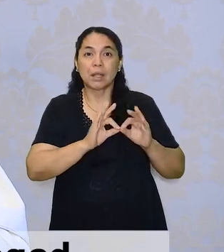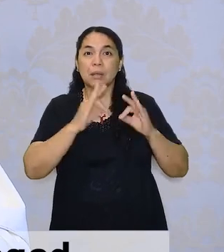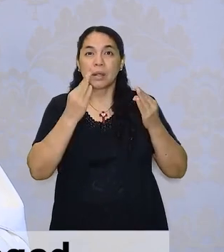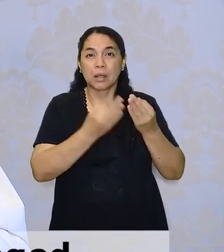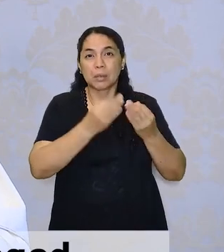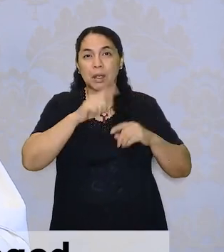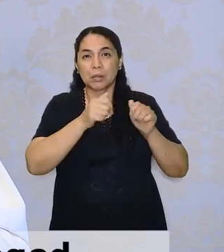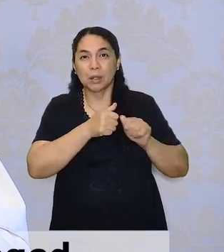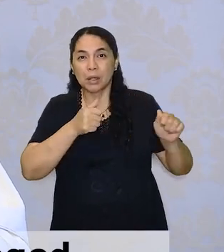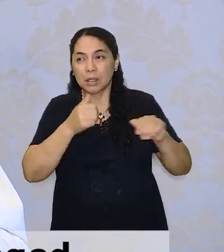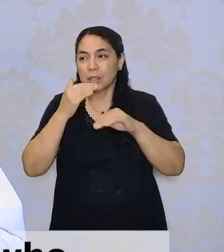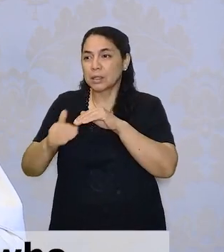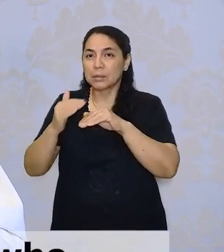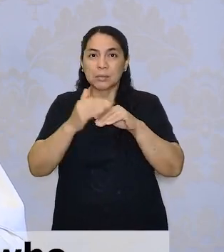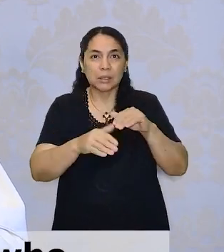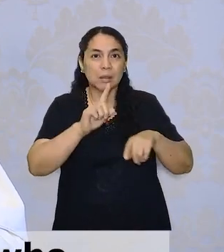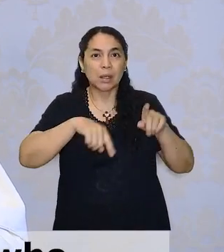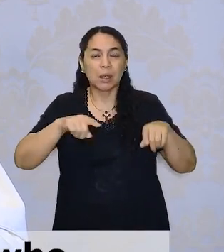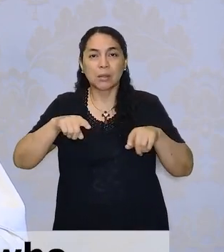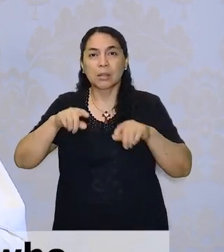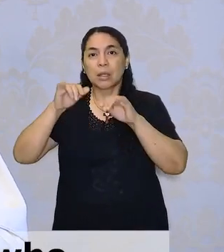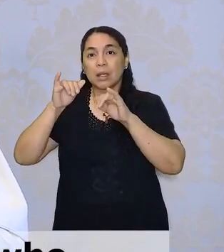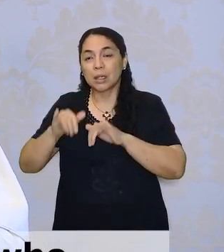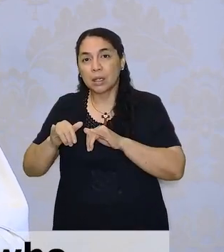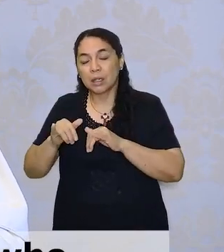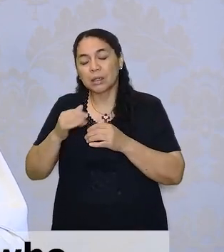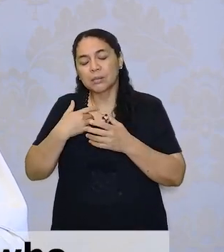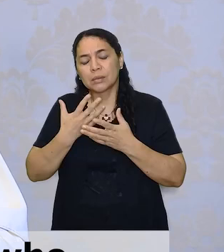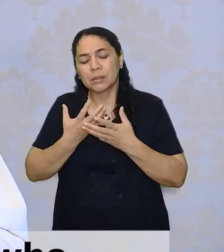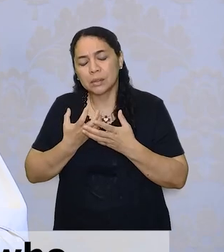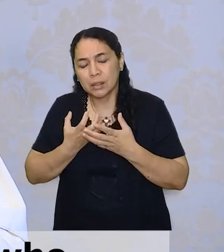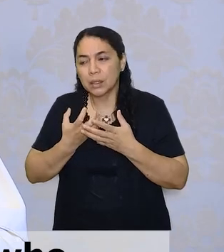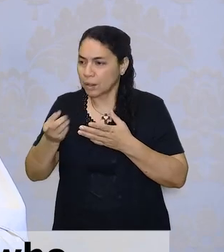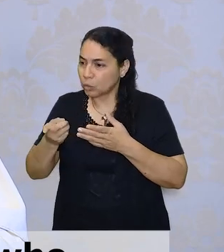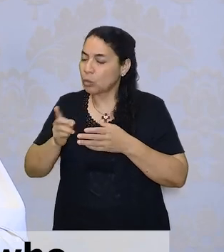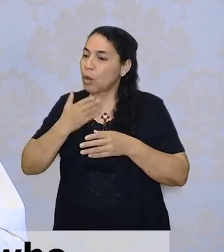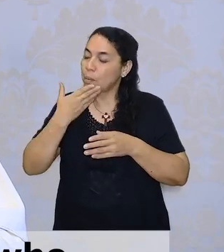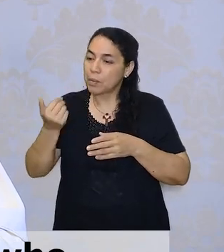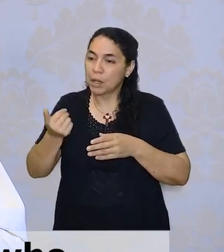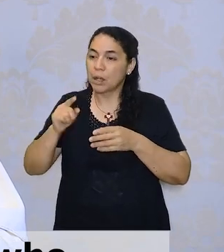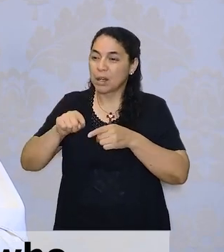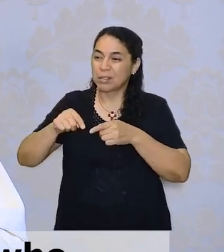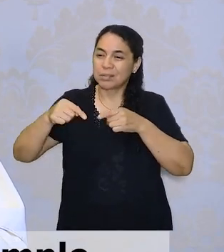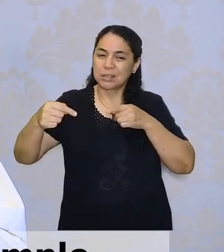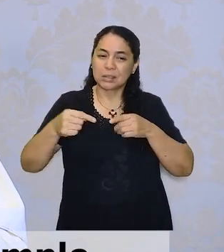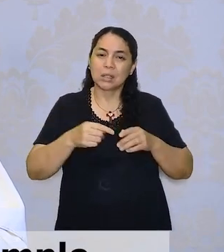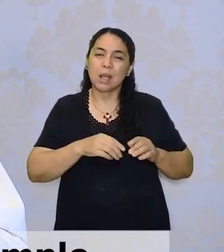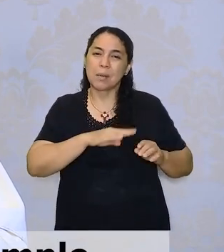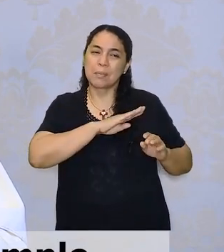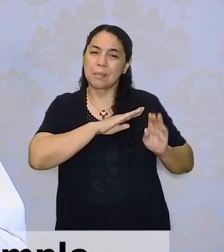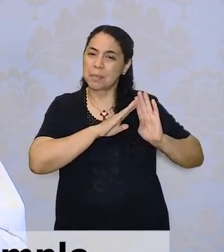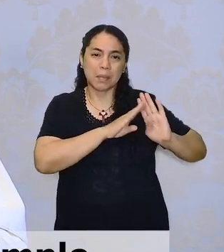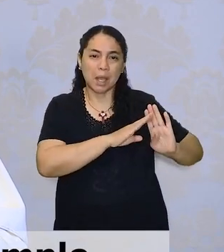sus parientes, algo alejados, e invitaba también a aquellos que permanecían devotos a rebelarse